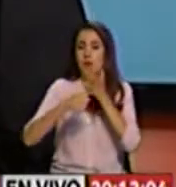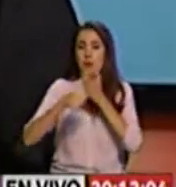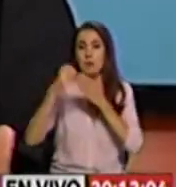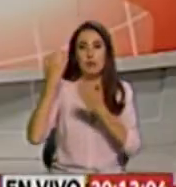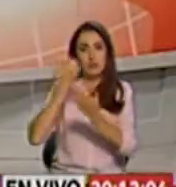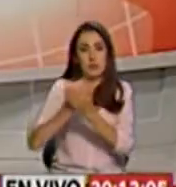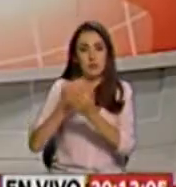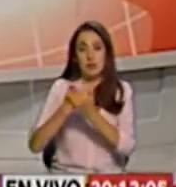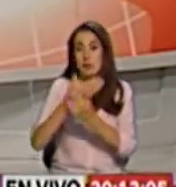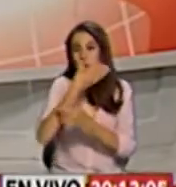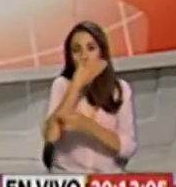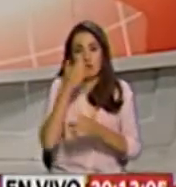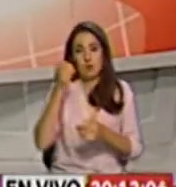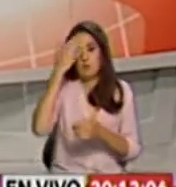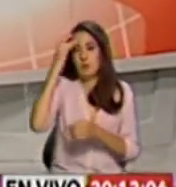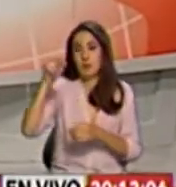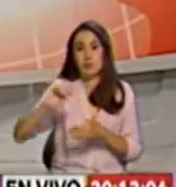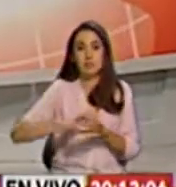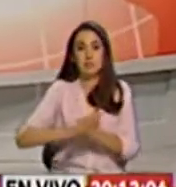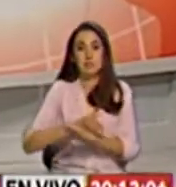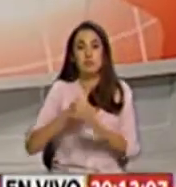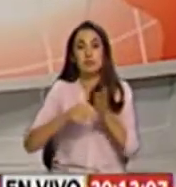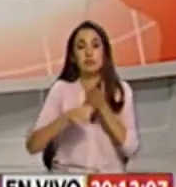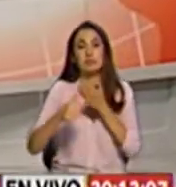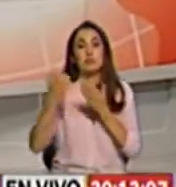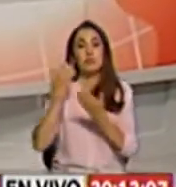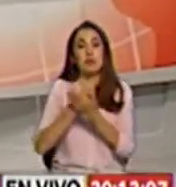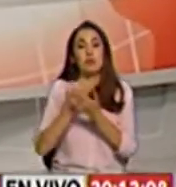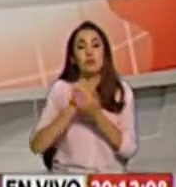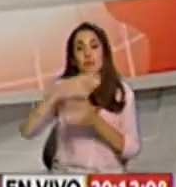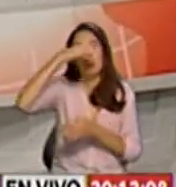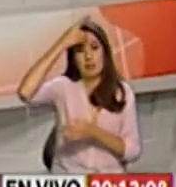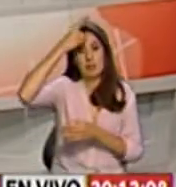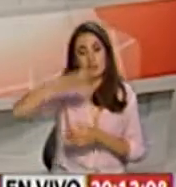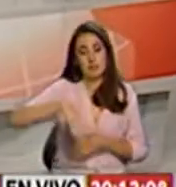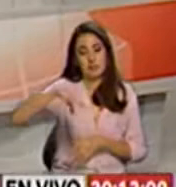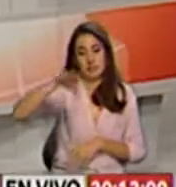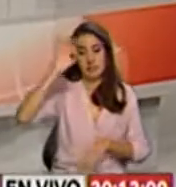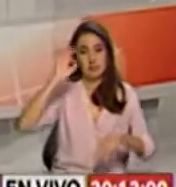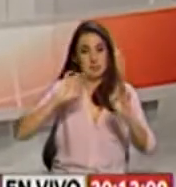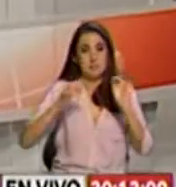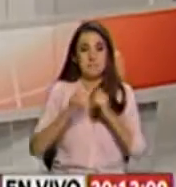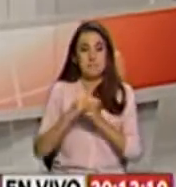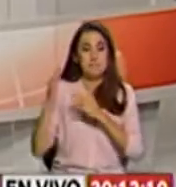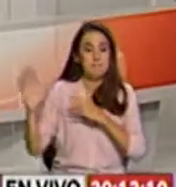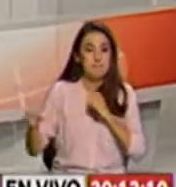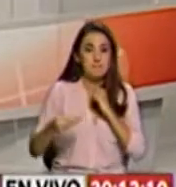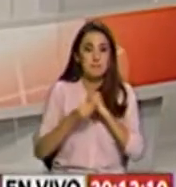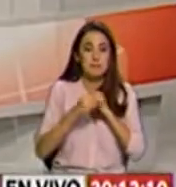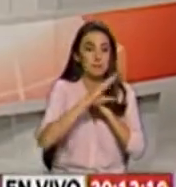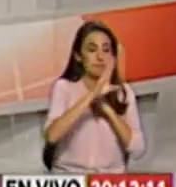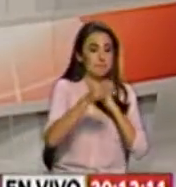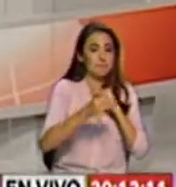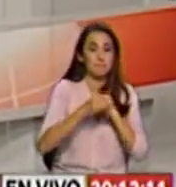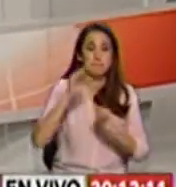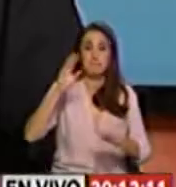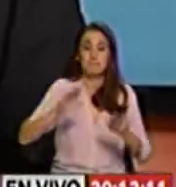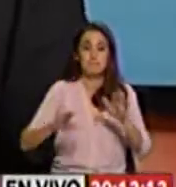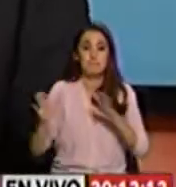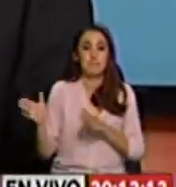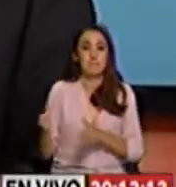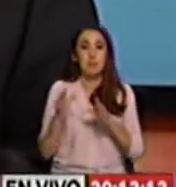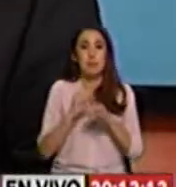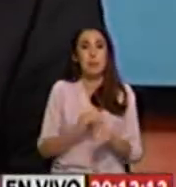eso es peor todavía, porque entrará tal como el Ejecutivo la envió. Y los aportes que podamos hacer quedarán en nada. Por